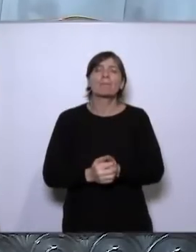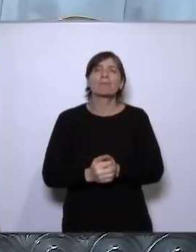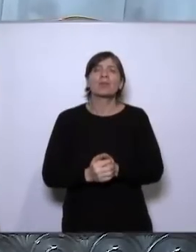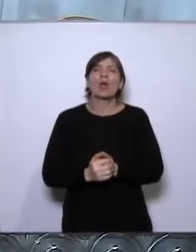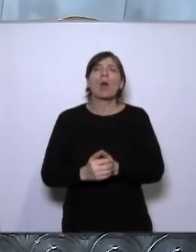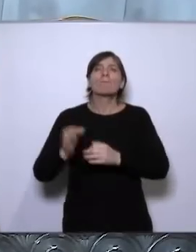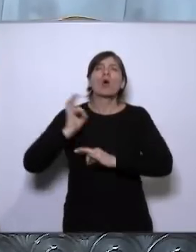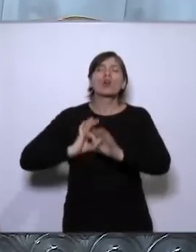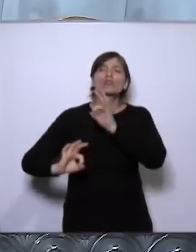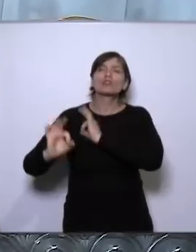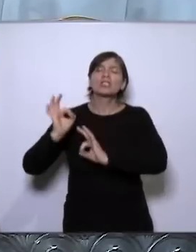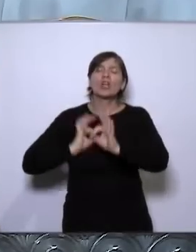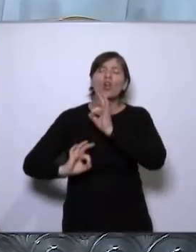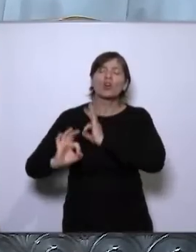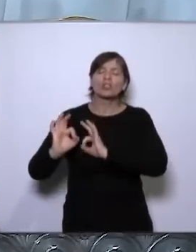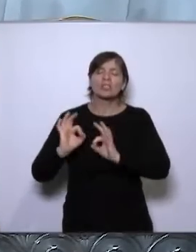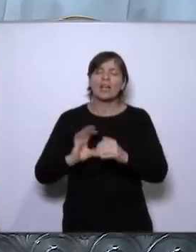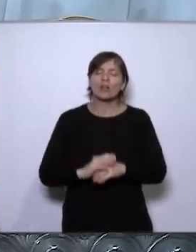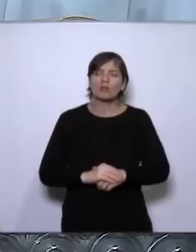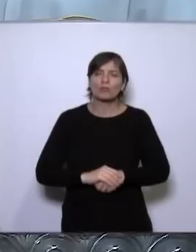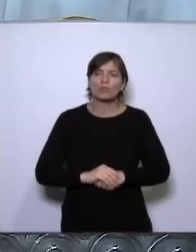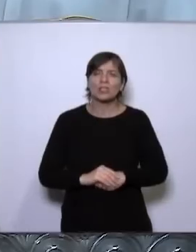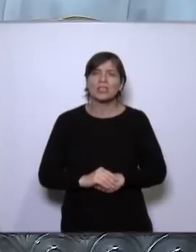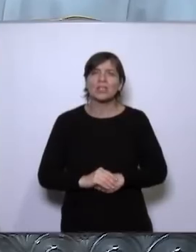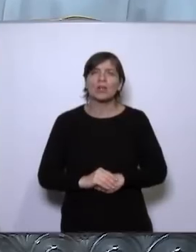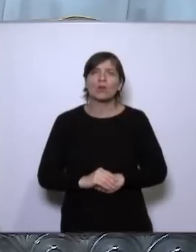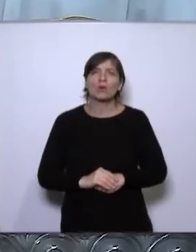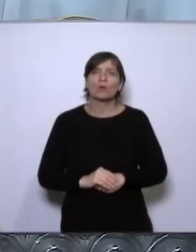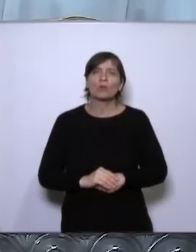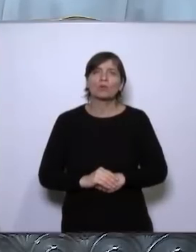gloria por los siglos de los